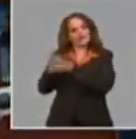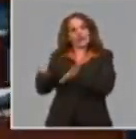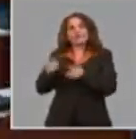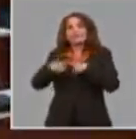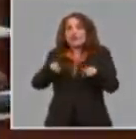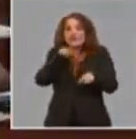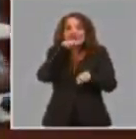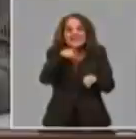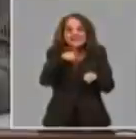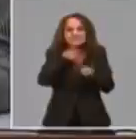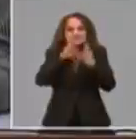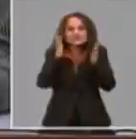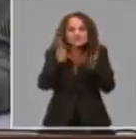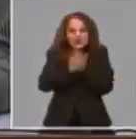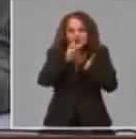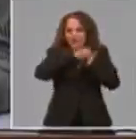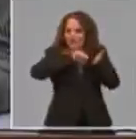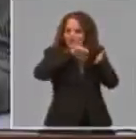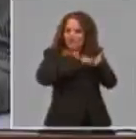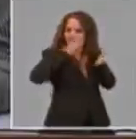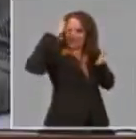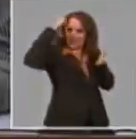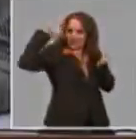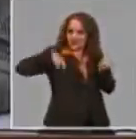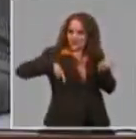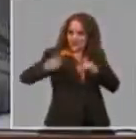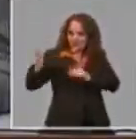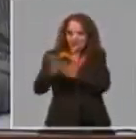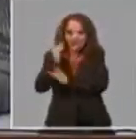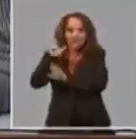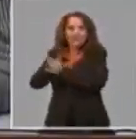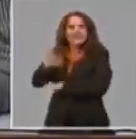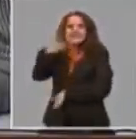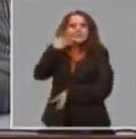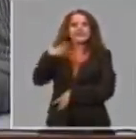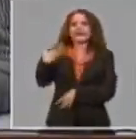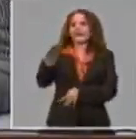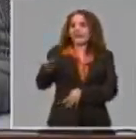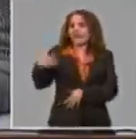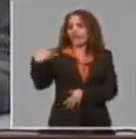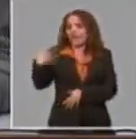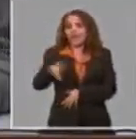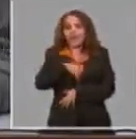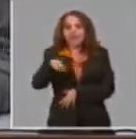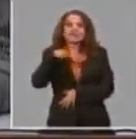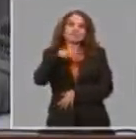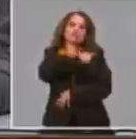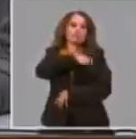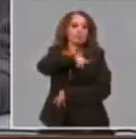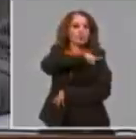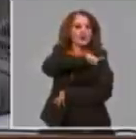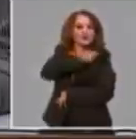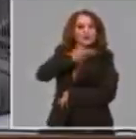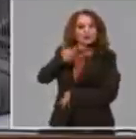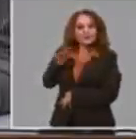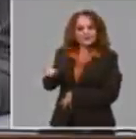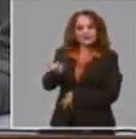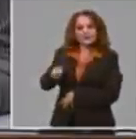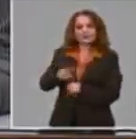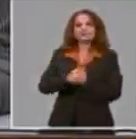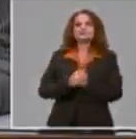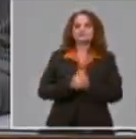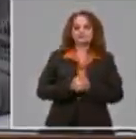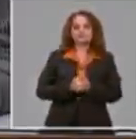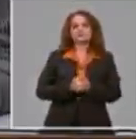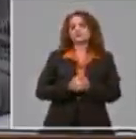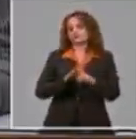solicitud de la población y para enfrentarlos me referiré después de todo el andamiaje de matriz y mediática que